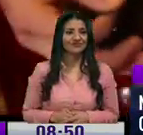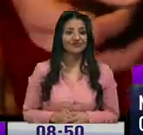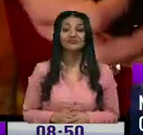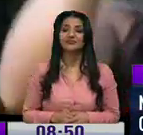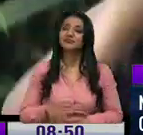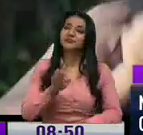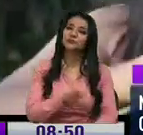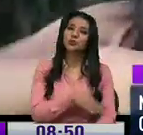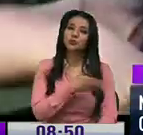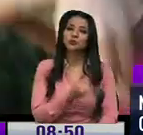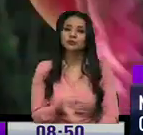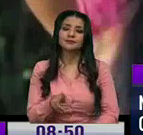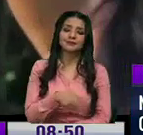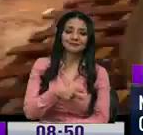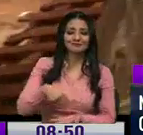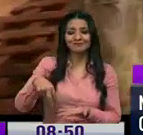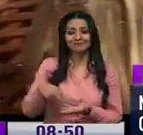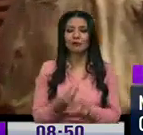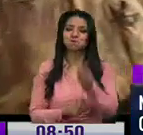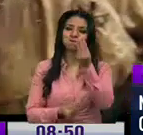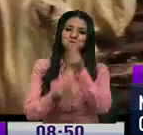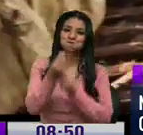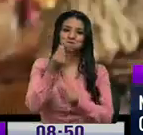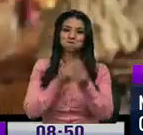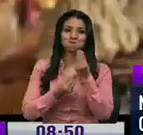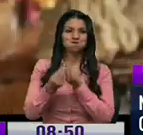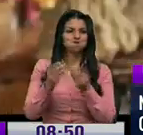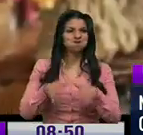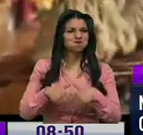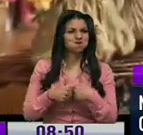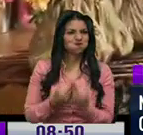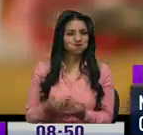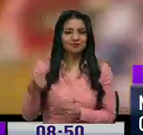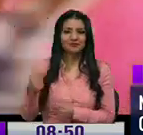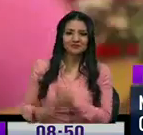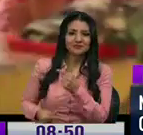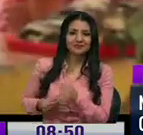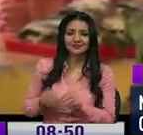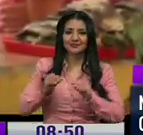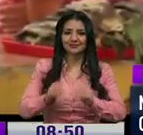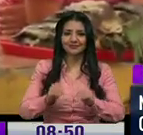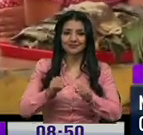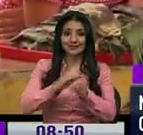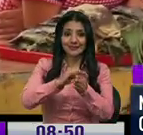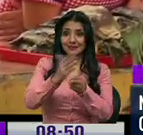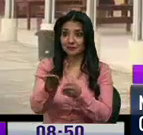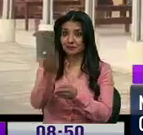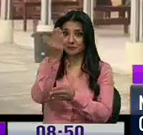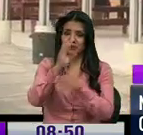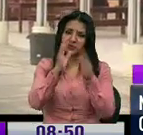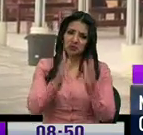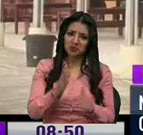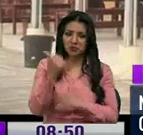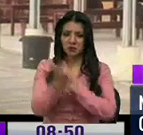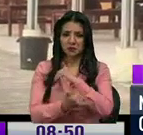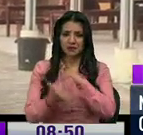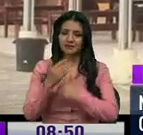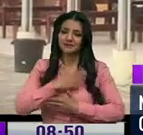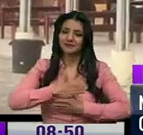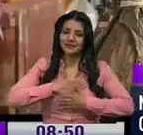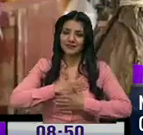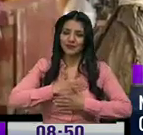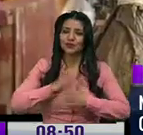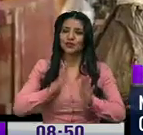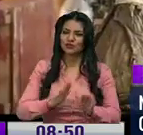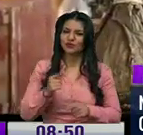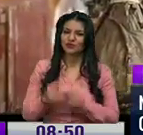la música, el baile y la gastronomía se preservan a través de las generaciones que invitan a nacionales y extranjeros a disfrutar de